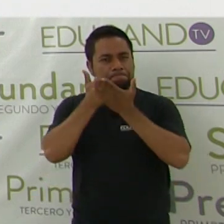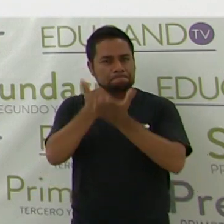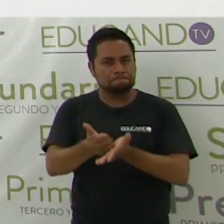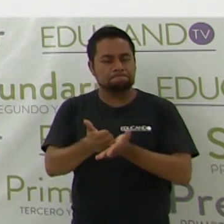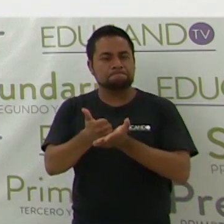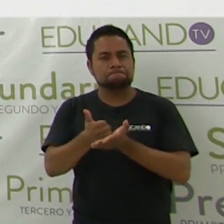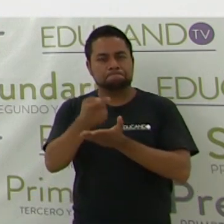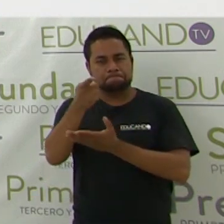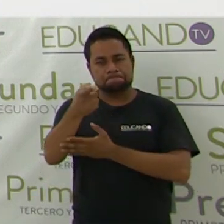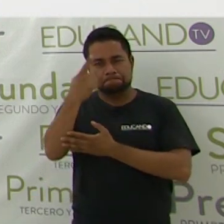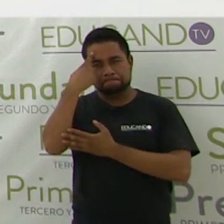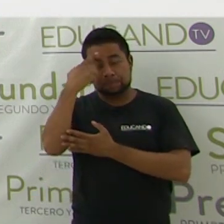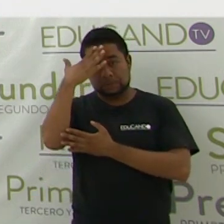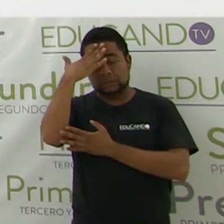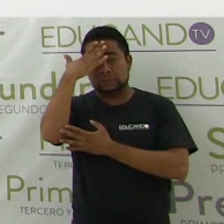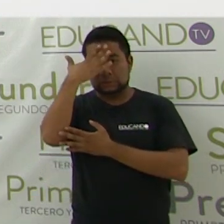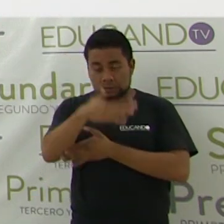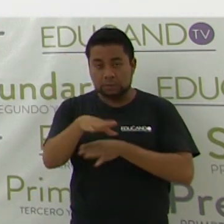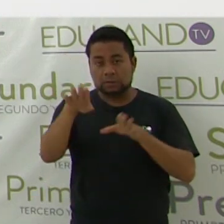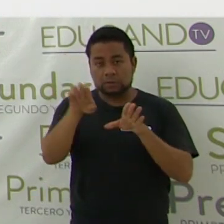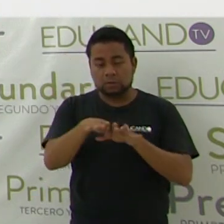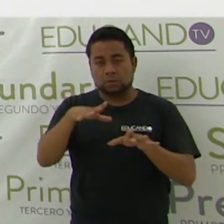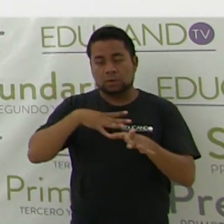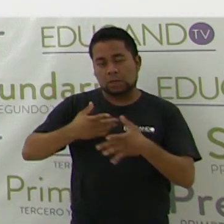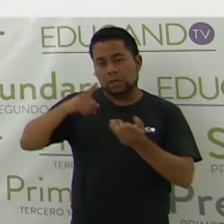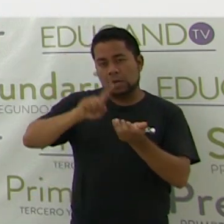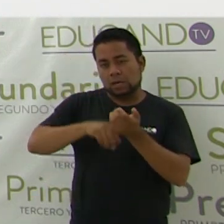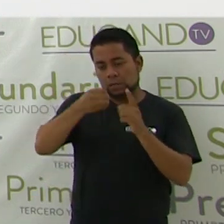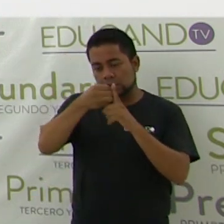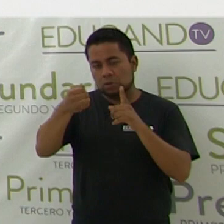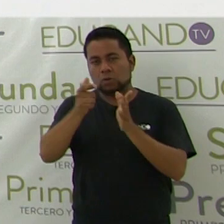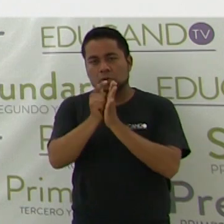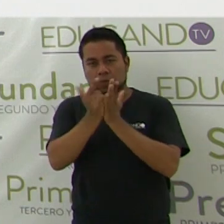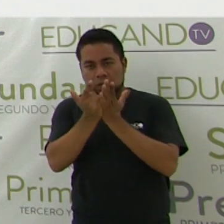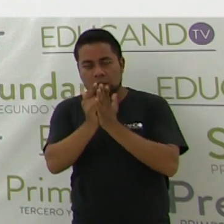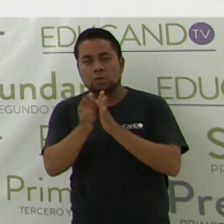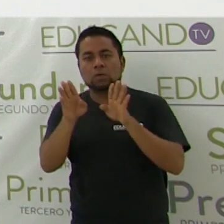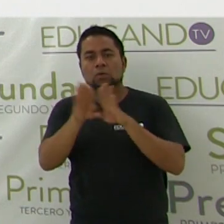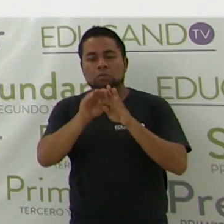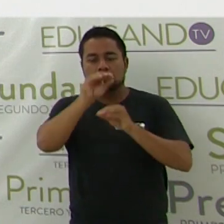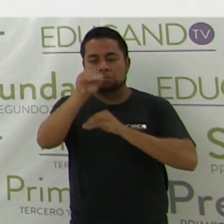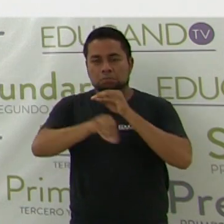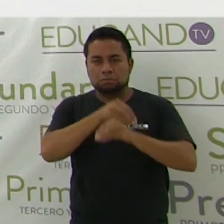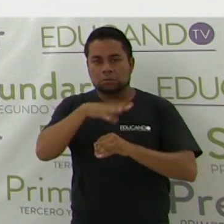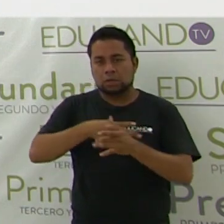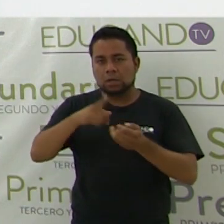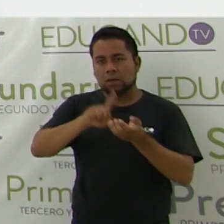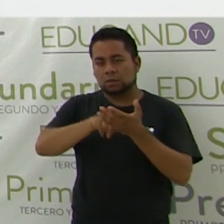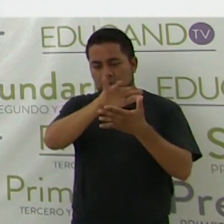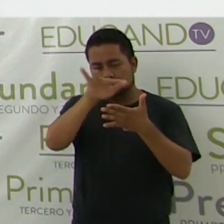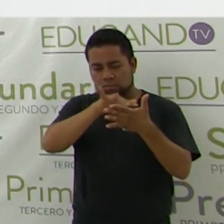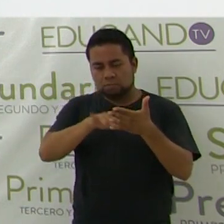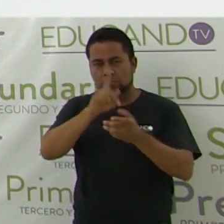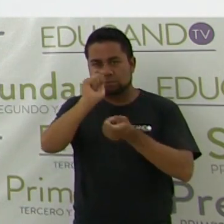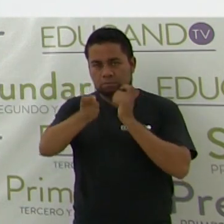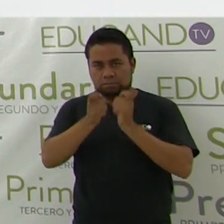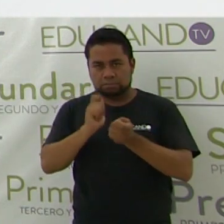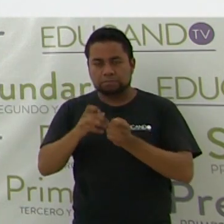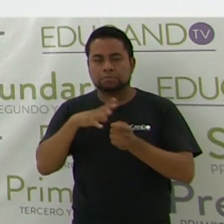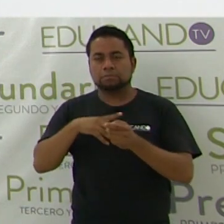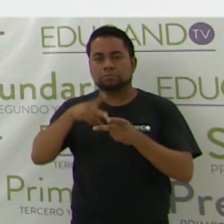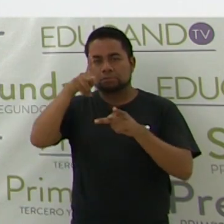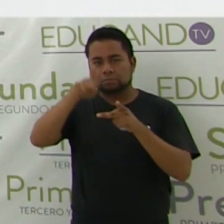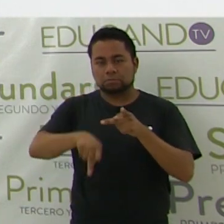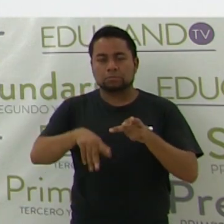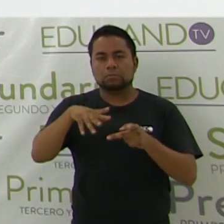pausa para saber cómo está estructurado un libro y cómo está estructurado un texto. Entonces, está dividido